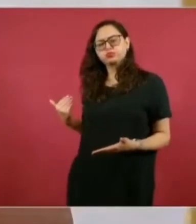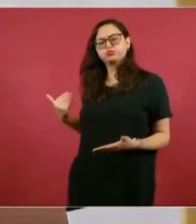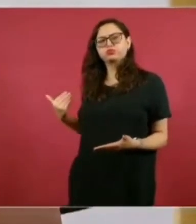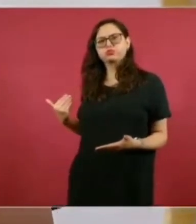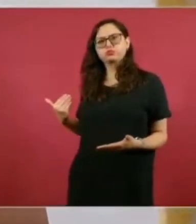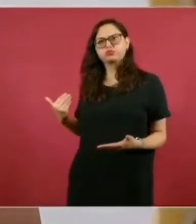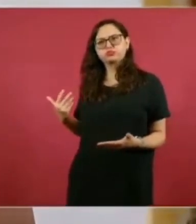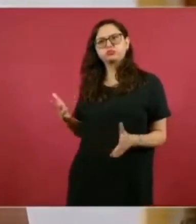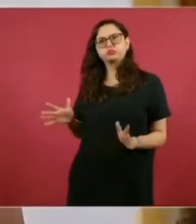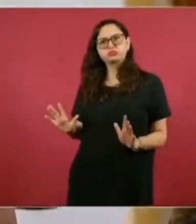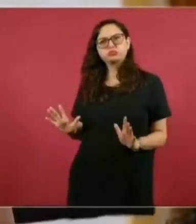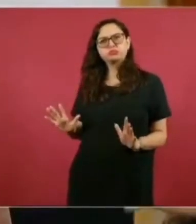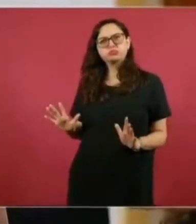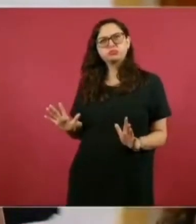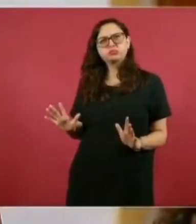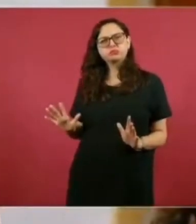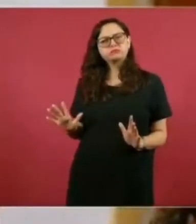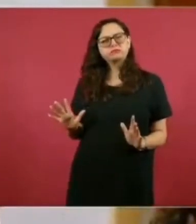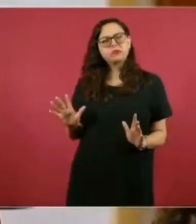hizo a un lado.